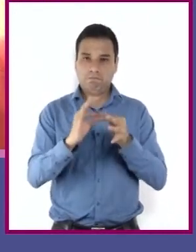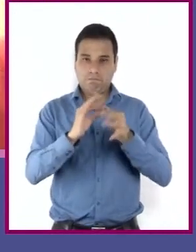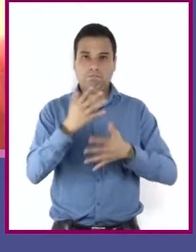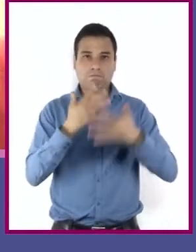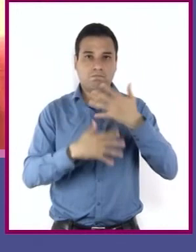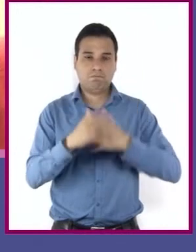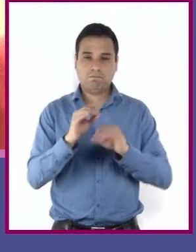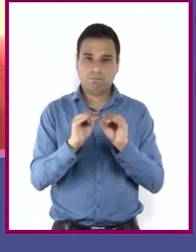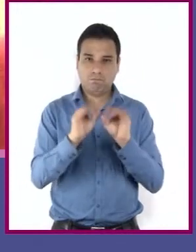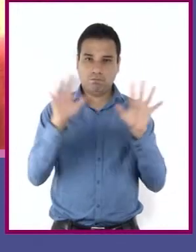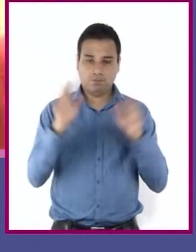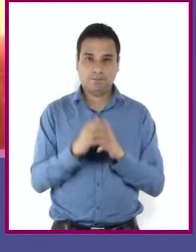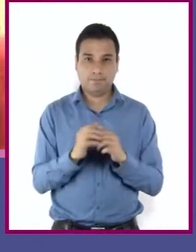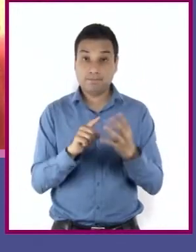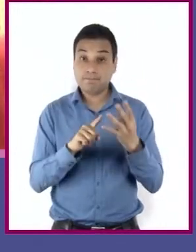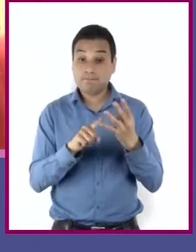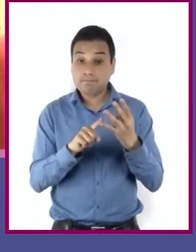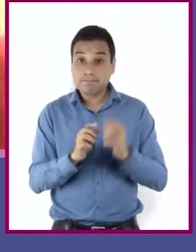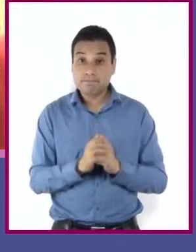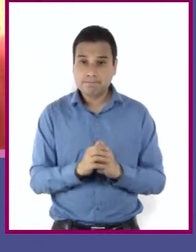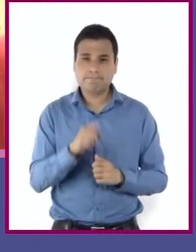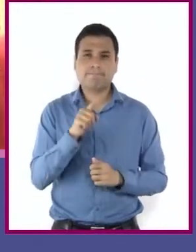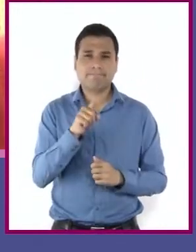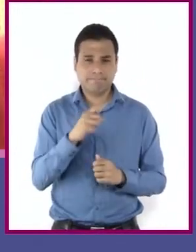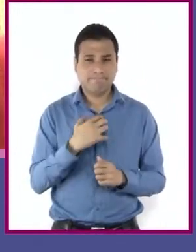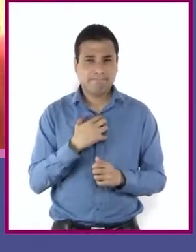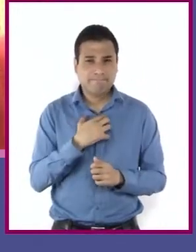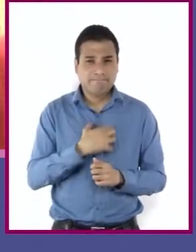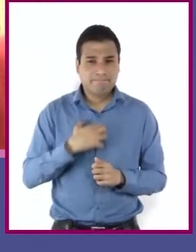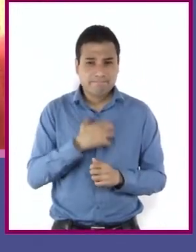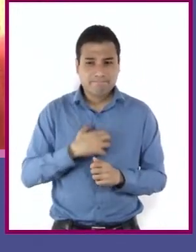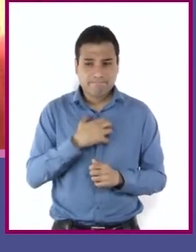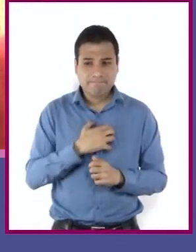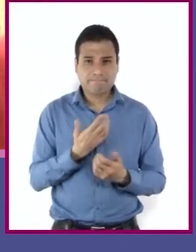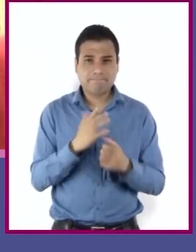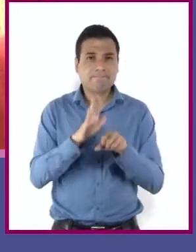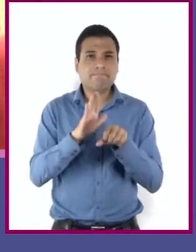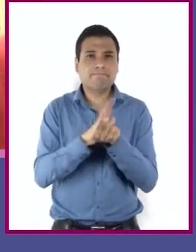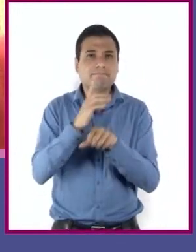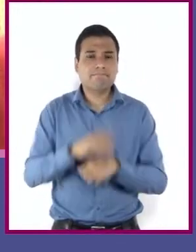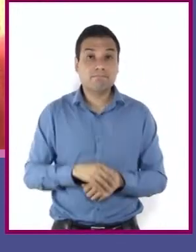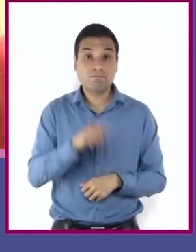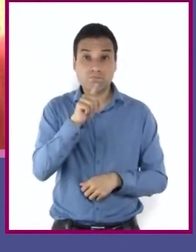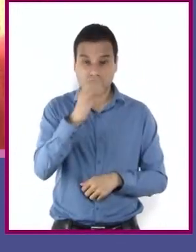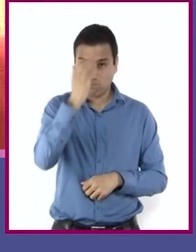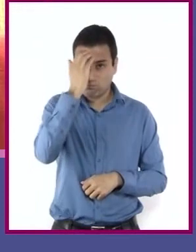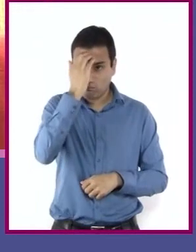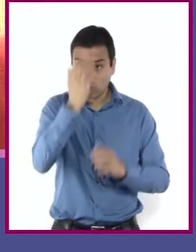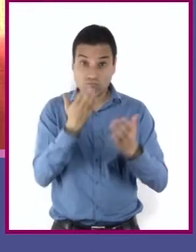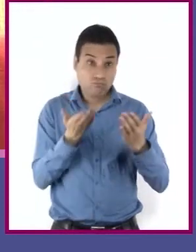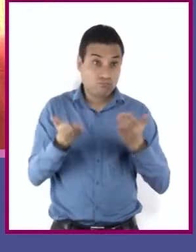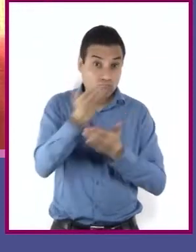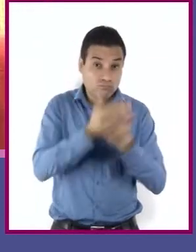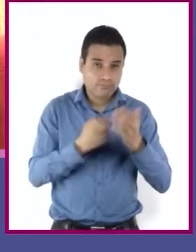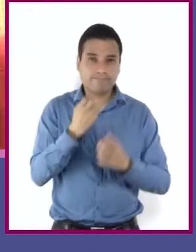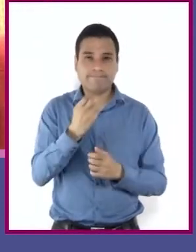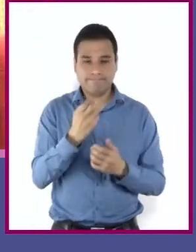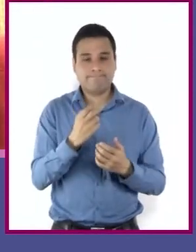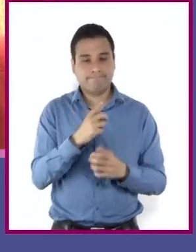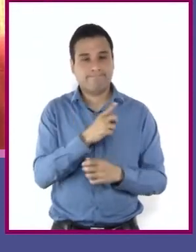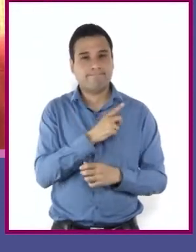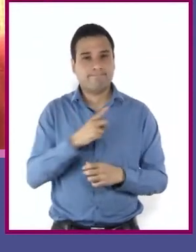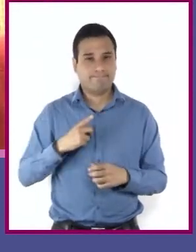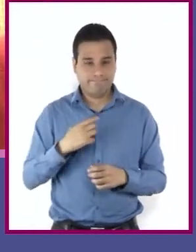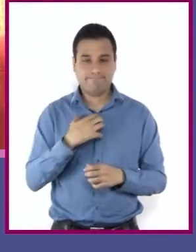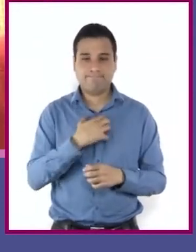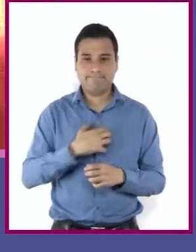claridad. Y por último, disfruten el momento, pues compartir el conocimiento con los demás debe ser siempre una experiencia grata para ustedes